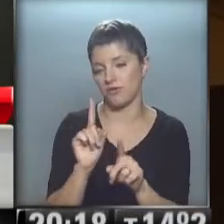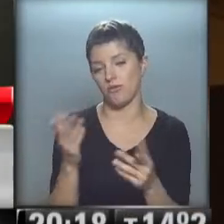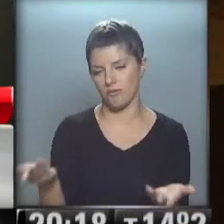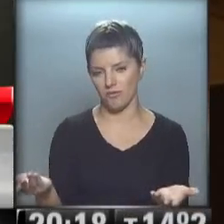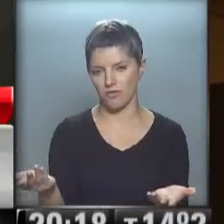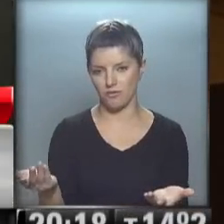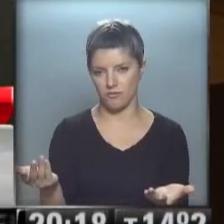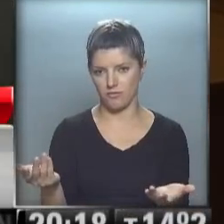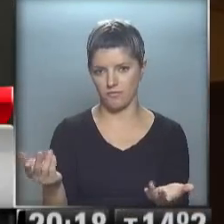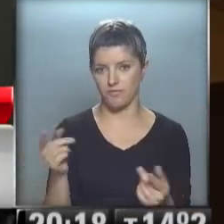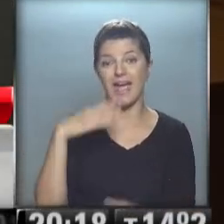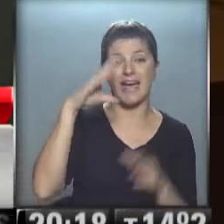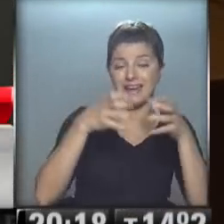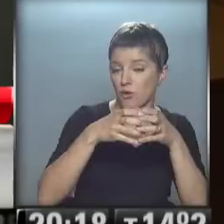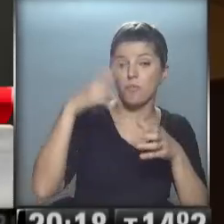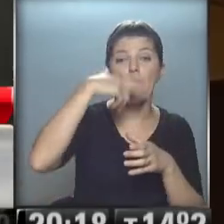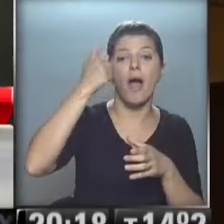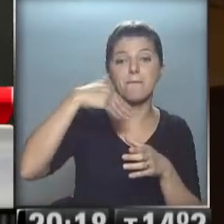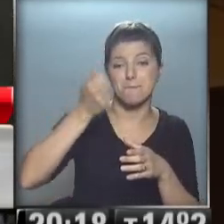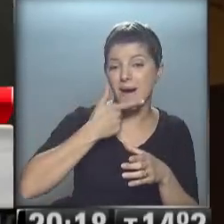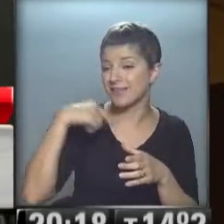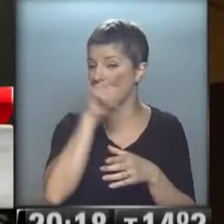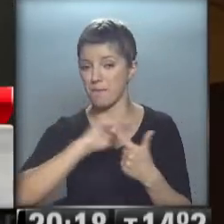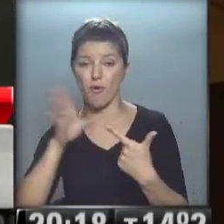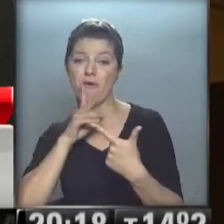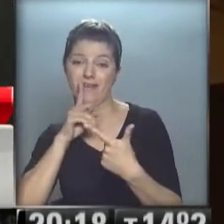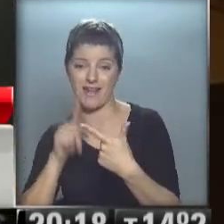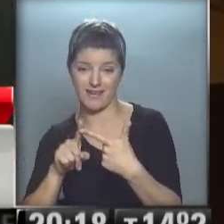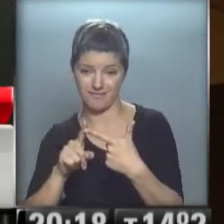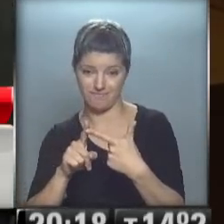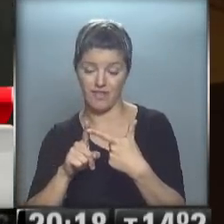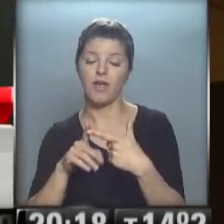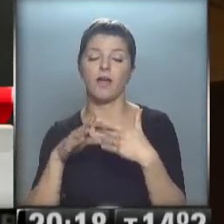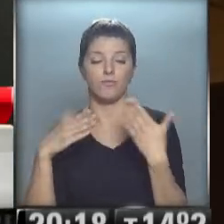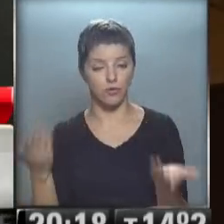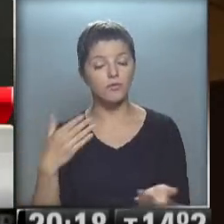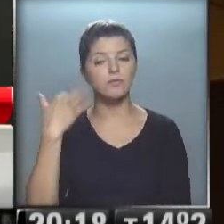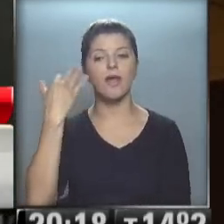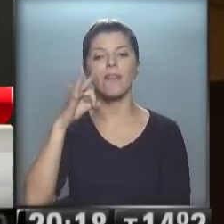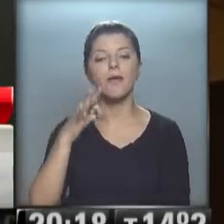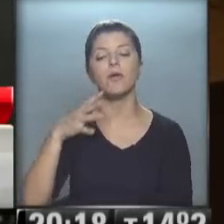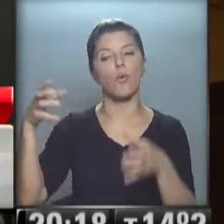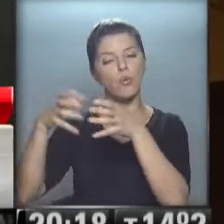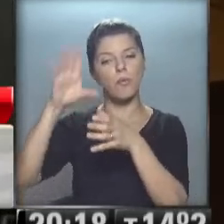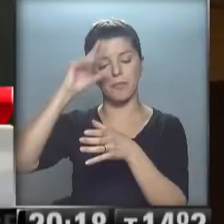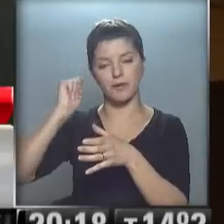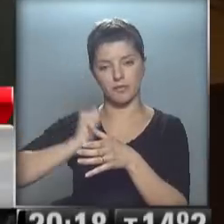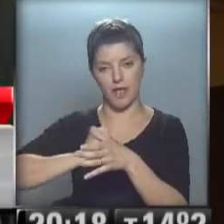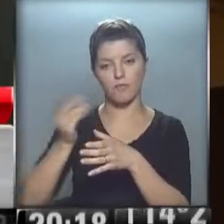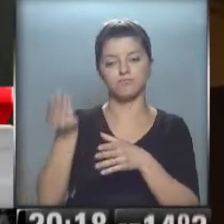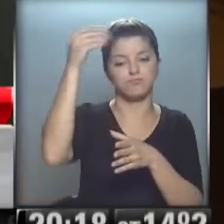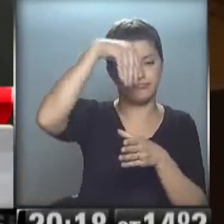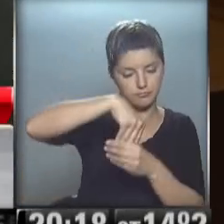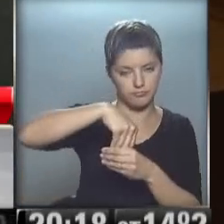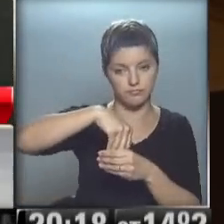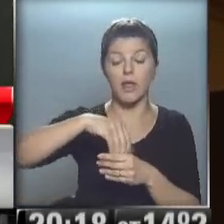ni Hamas ni los israelíes. Así que va a haber que poner una fuerza de tropas, y esas pueden ser, a mi modo